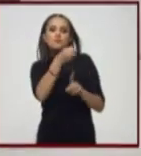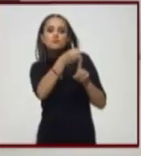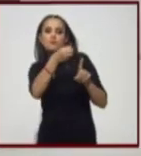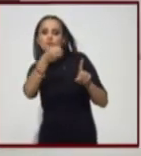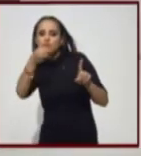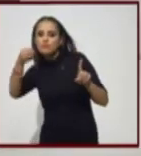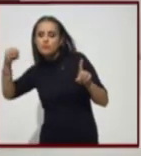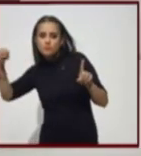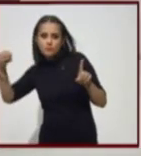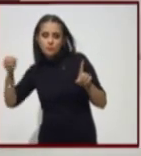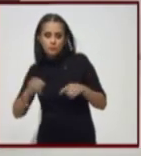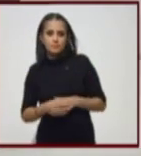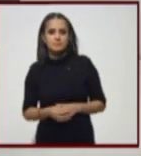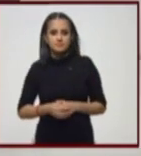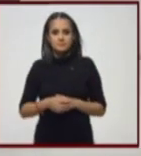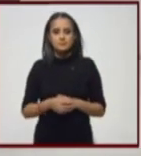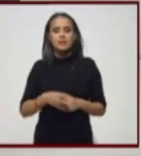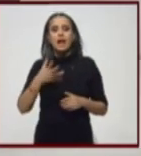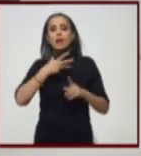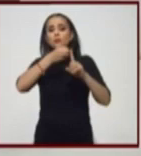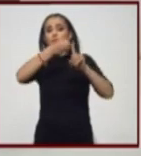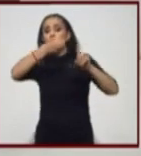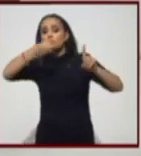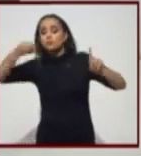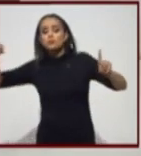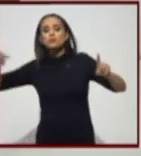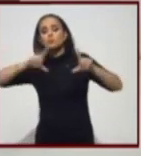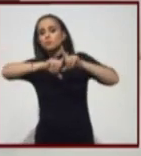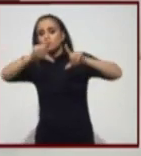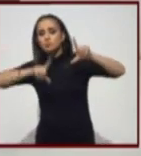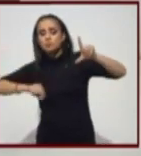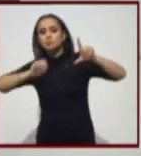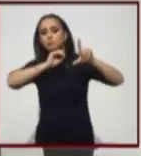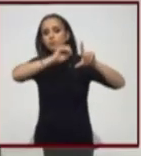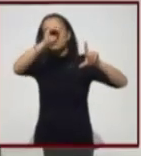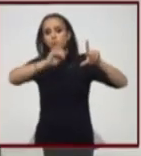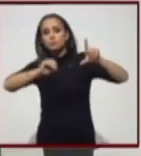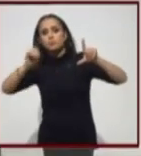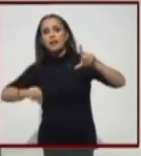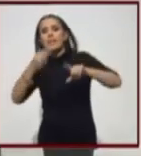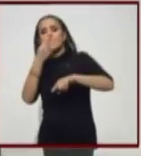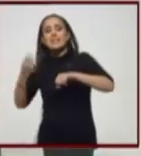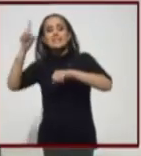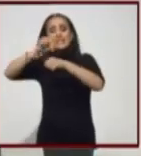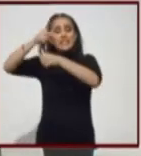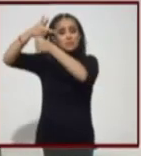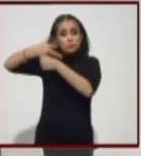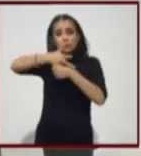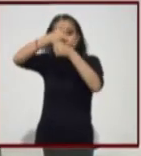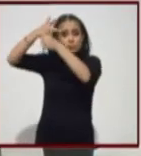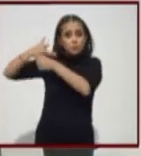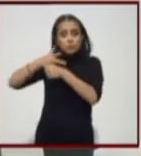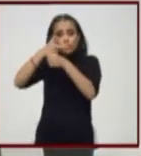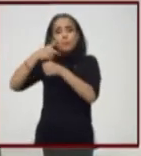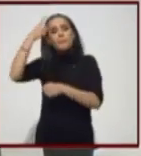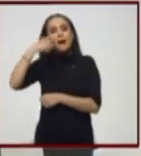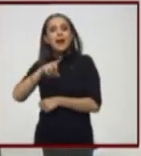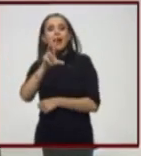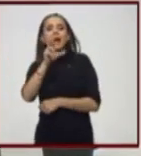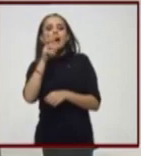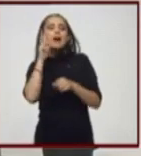eran serie y esto era un capítulo si vamos por toda la república mexicana durante tres días grabamos un programa de media hora